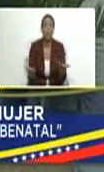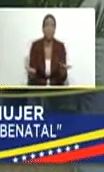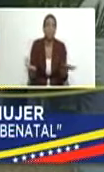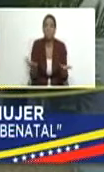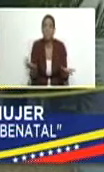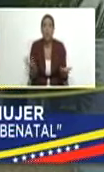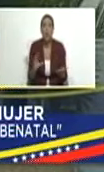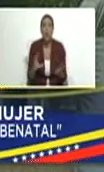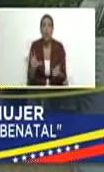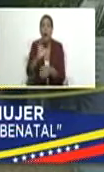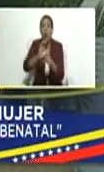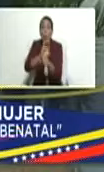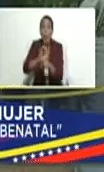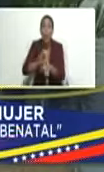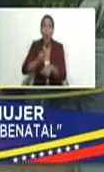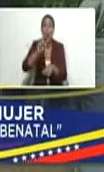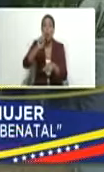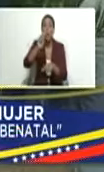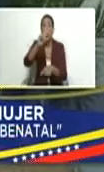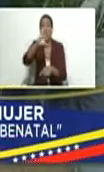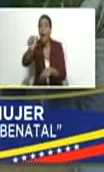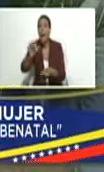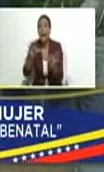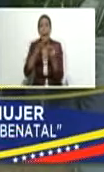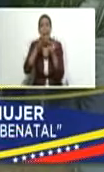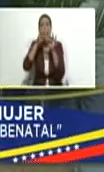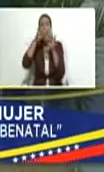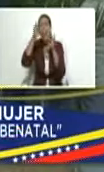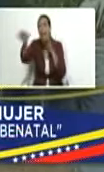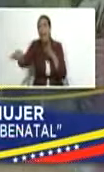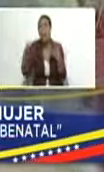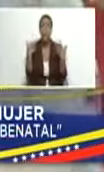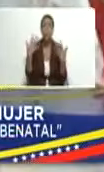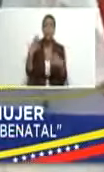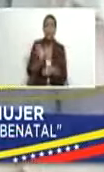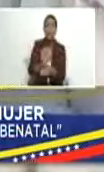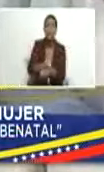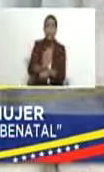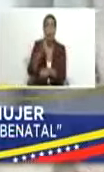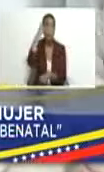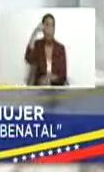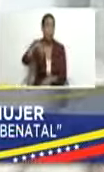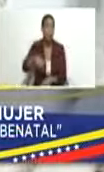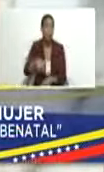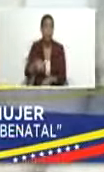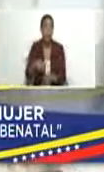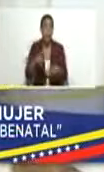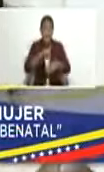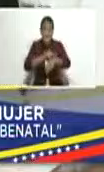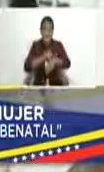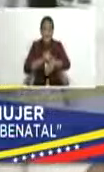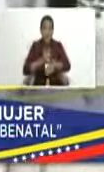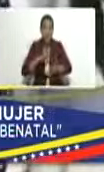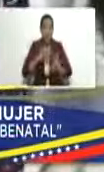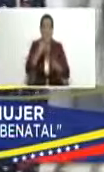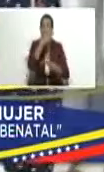hacia lo que era Coro, Tucacas, para poder asistir nuestras emergencias. Hoy nuestros médicos van a